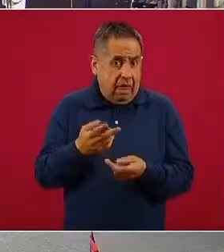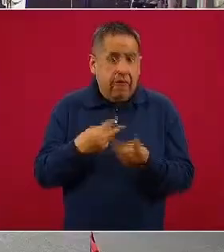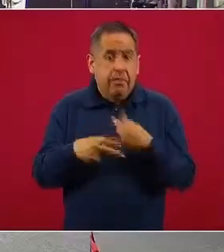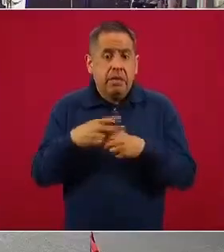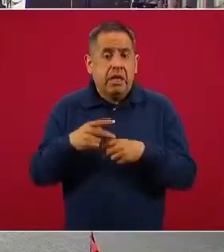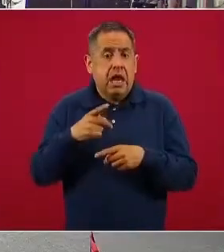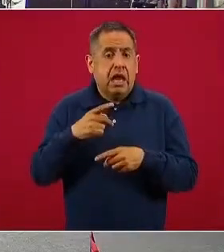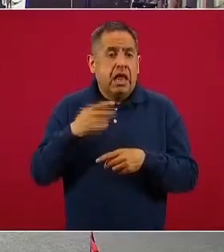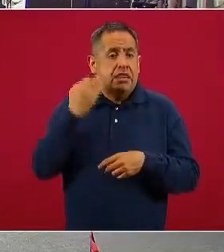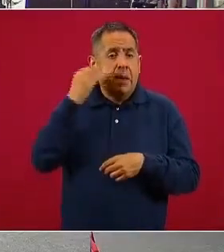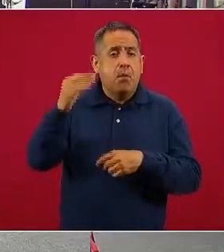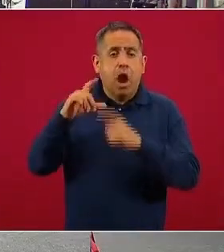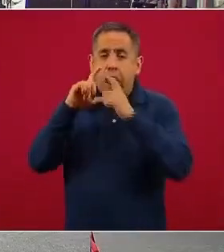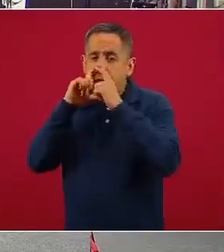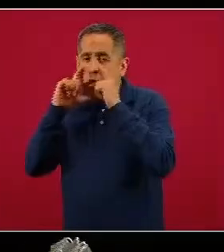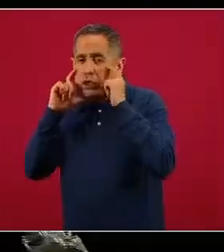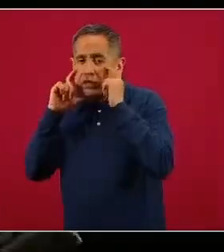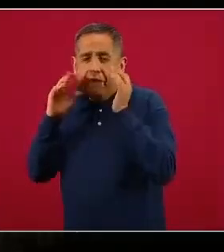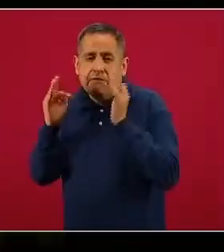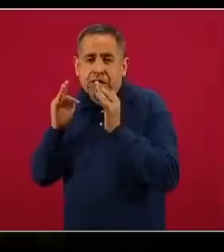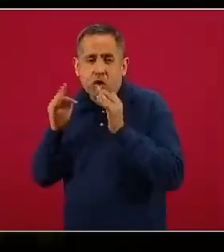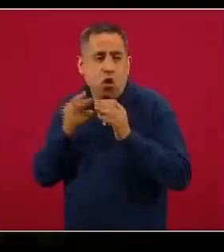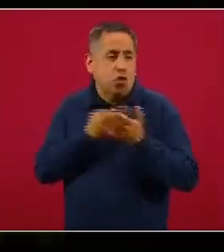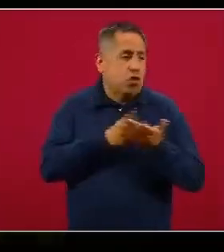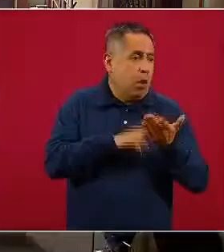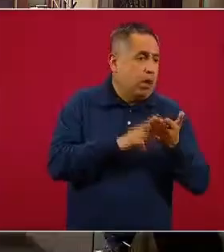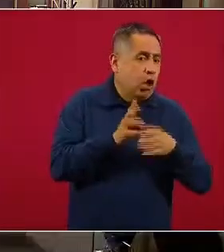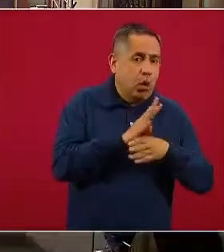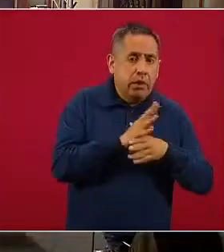a la época de influenza, a la época frío, etcétera? Gracias.